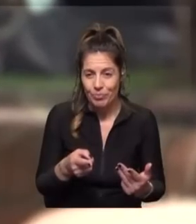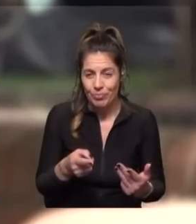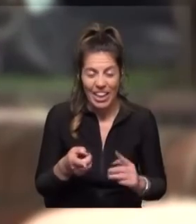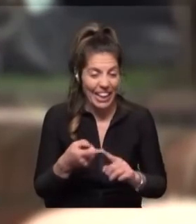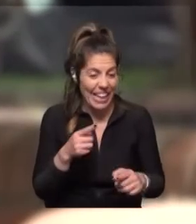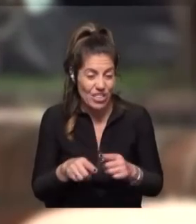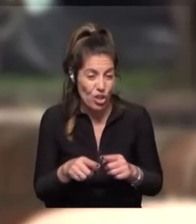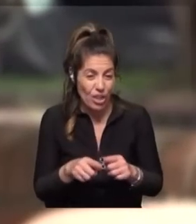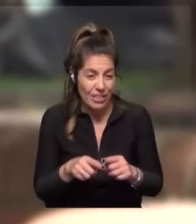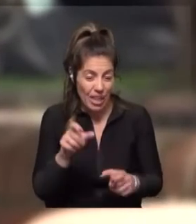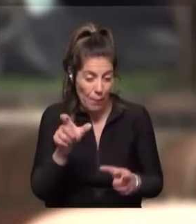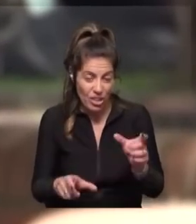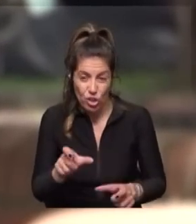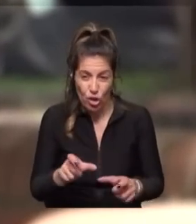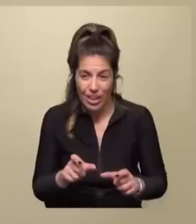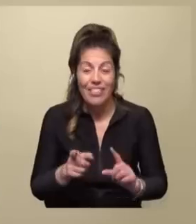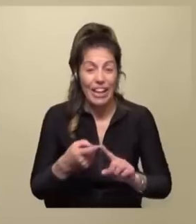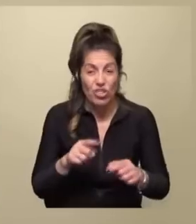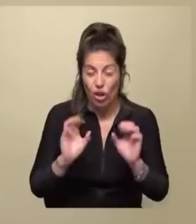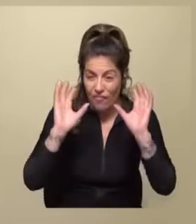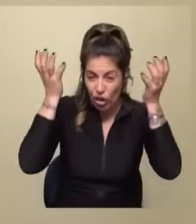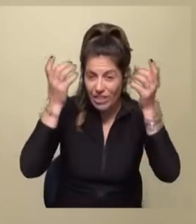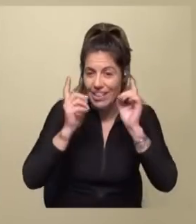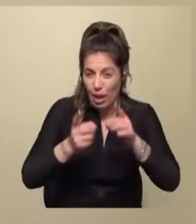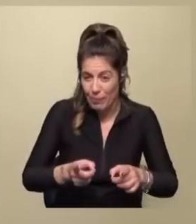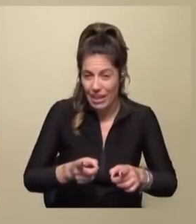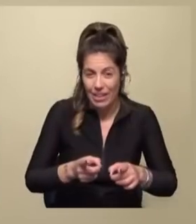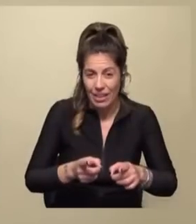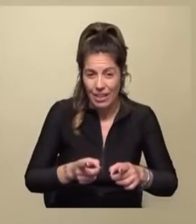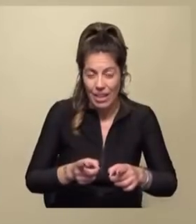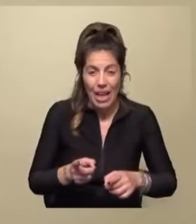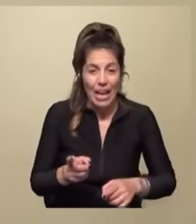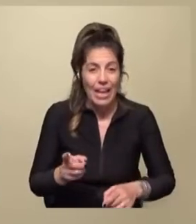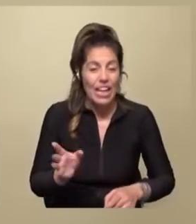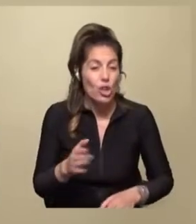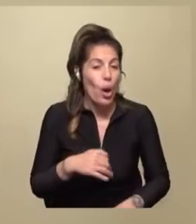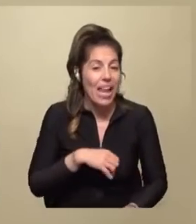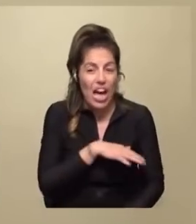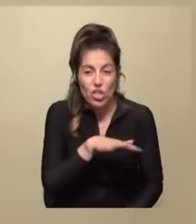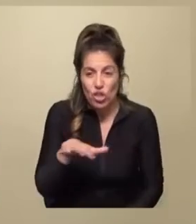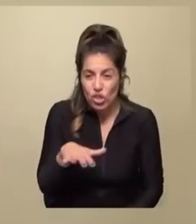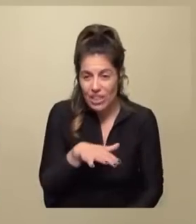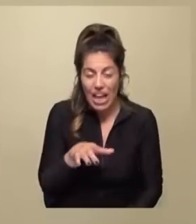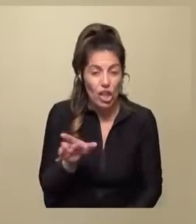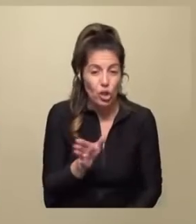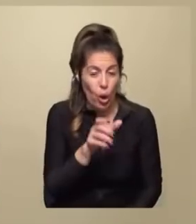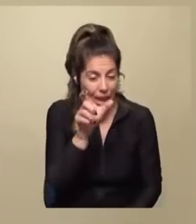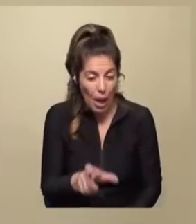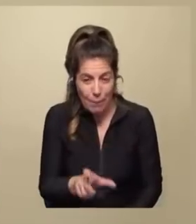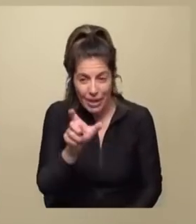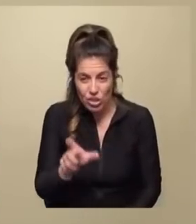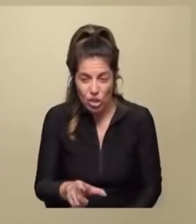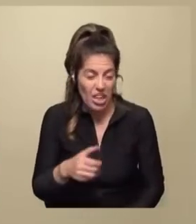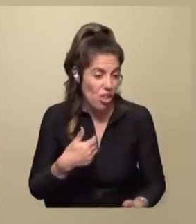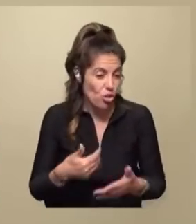relacional el tema de las violencias y un recurso que tiene toda la sociedad todos los habitantes del Uruguay